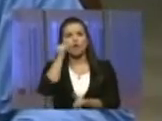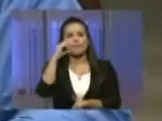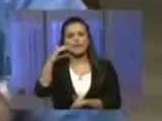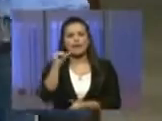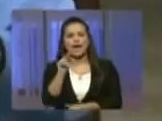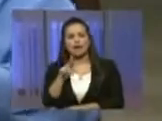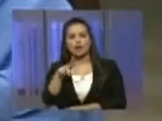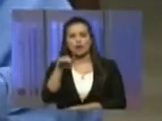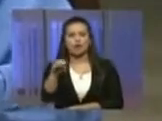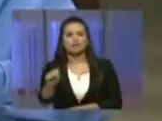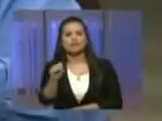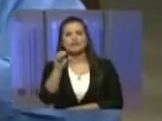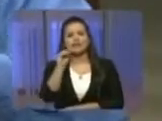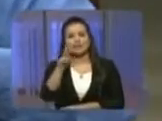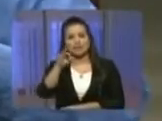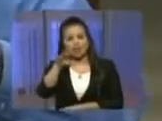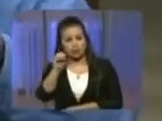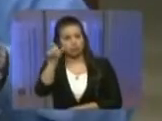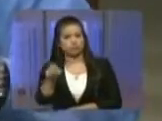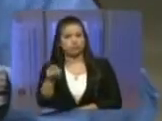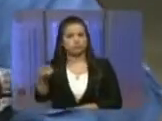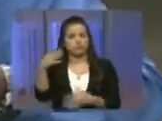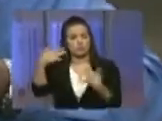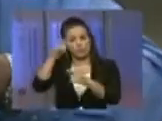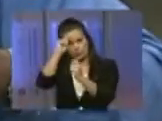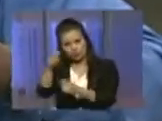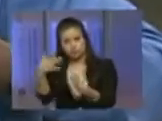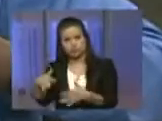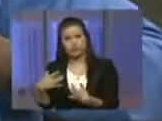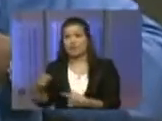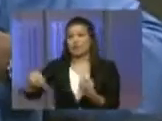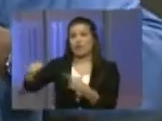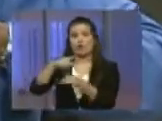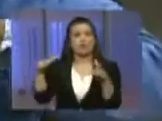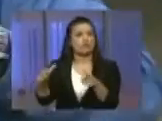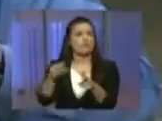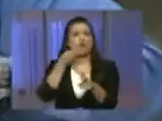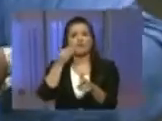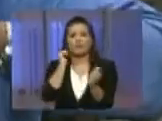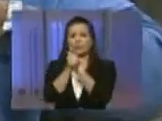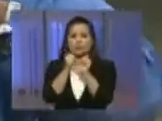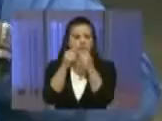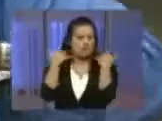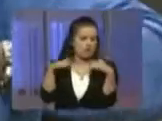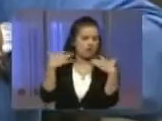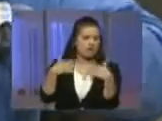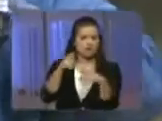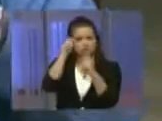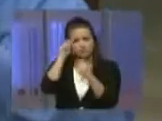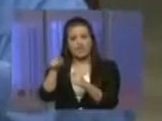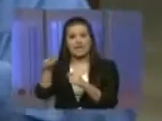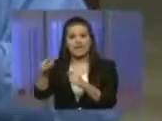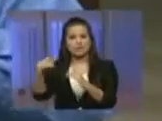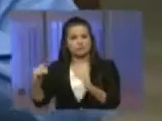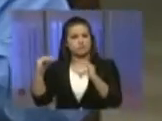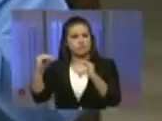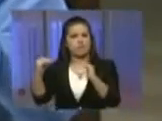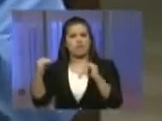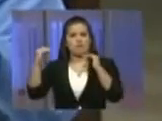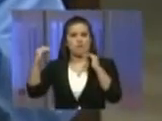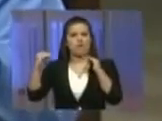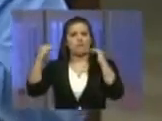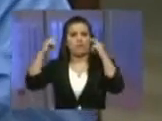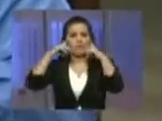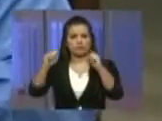Quintero impresionante la generación de oro Cómo ha ido creciendo creciendo creciendo Y yo voy a